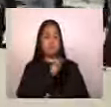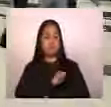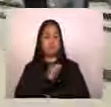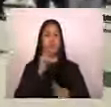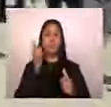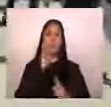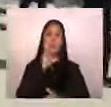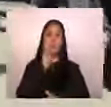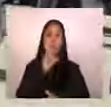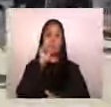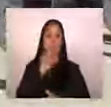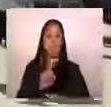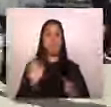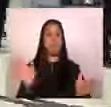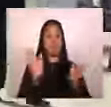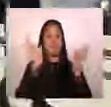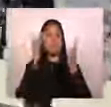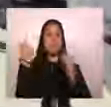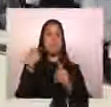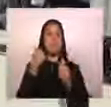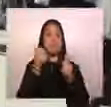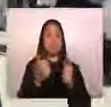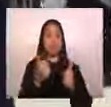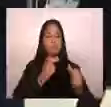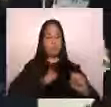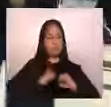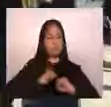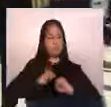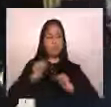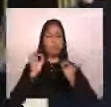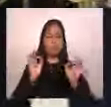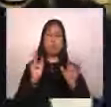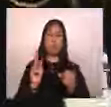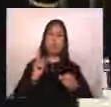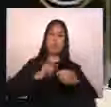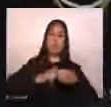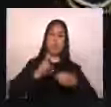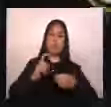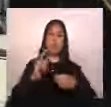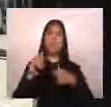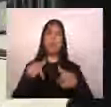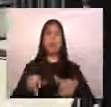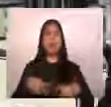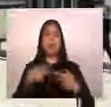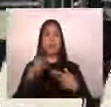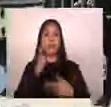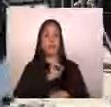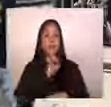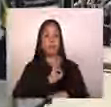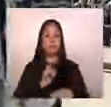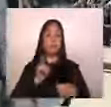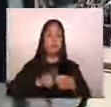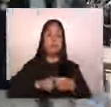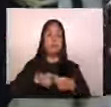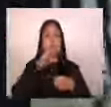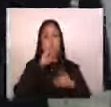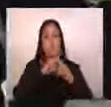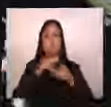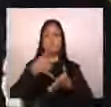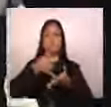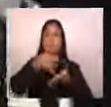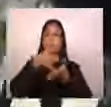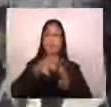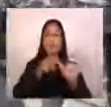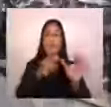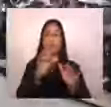que la juventud debe cultivar para su buen desenvolvimiento y participación activa y exitosa en la sociedad. Ha recibido